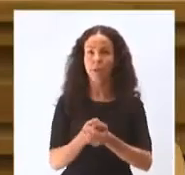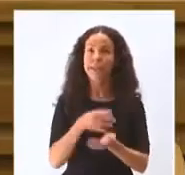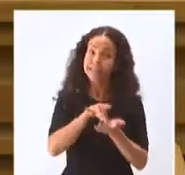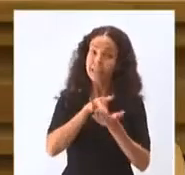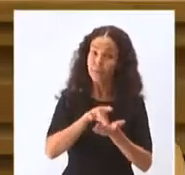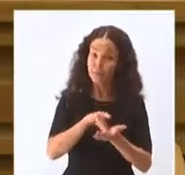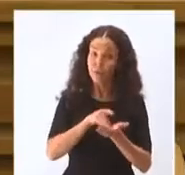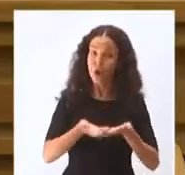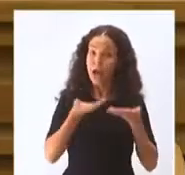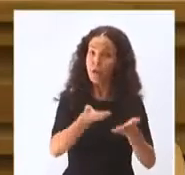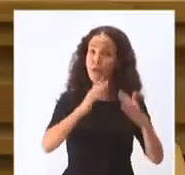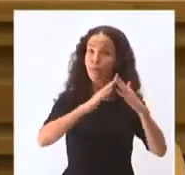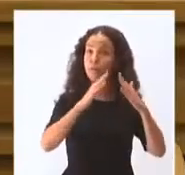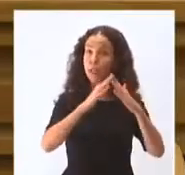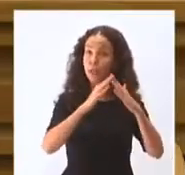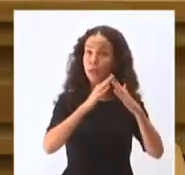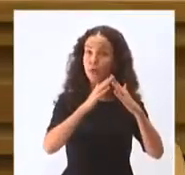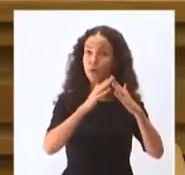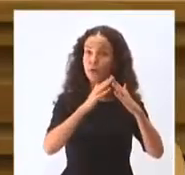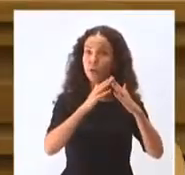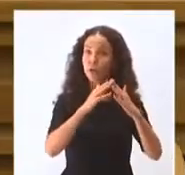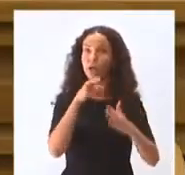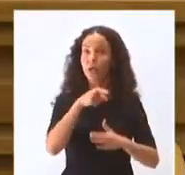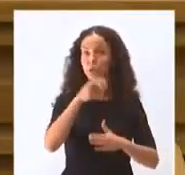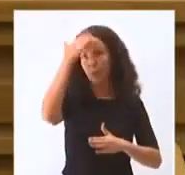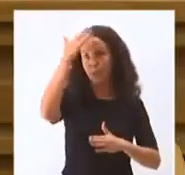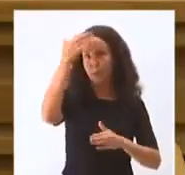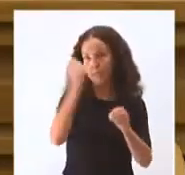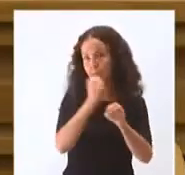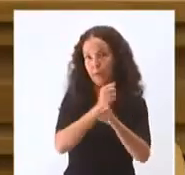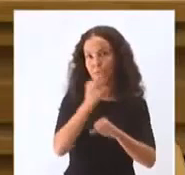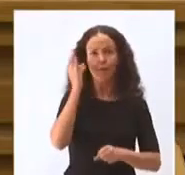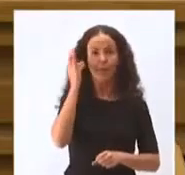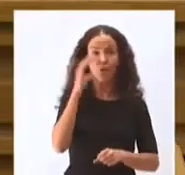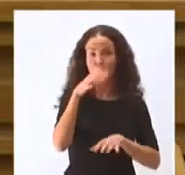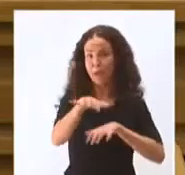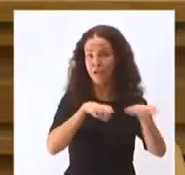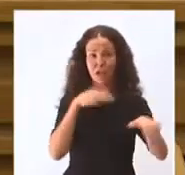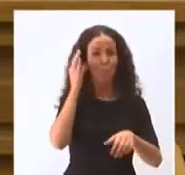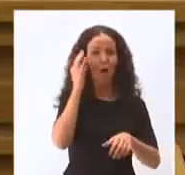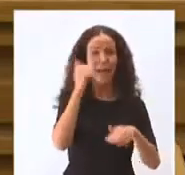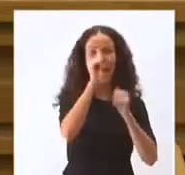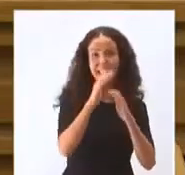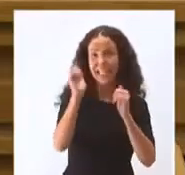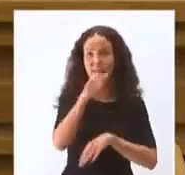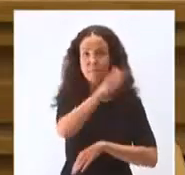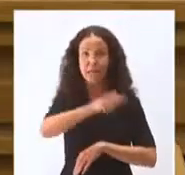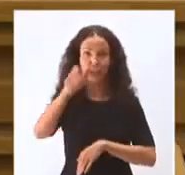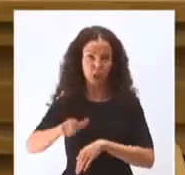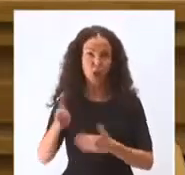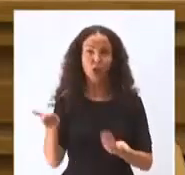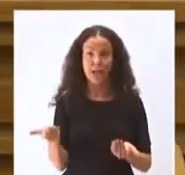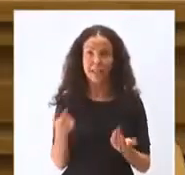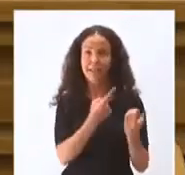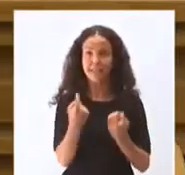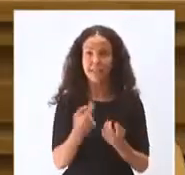del domicilio también sobre todo para el empleo femenino que son las mayorías mujeres las que atienden a las personas a las personas que